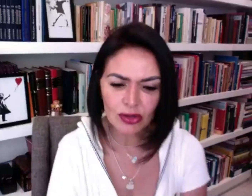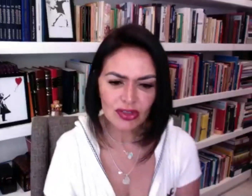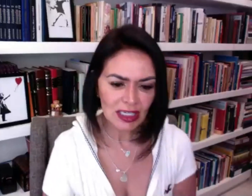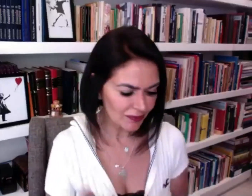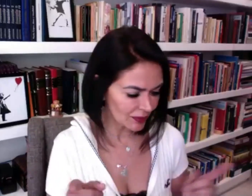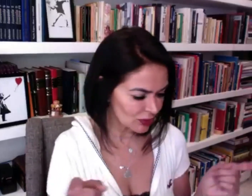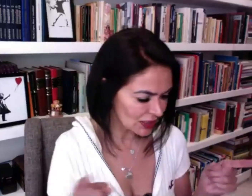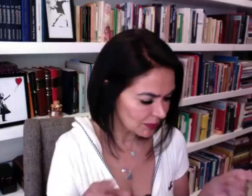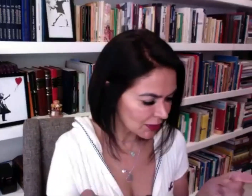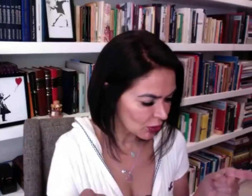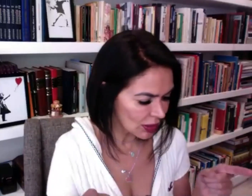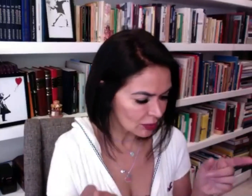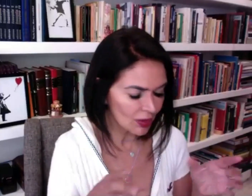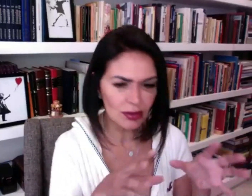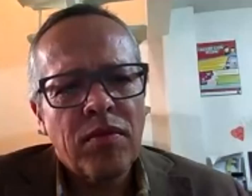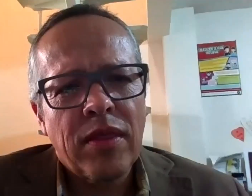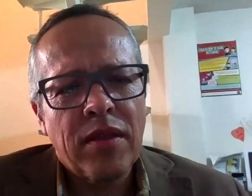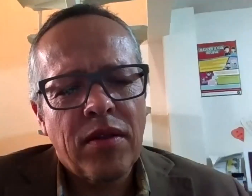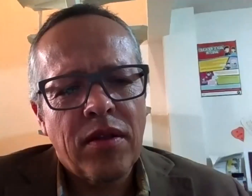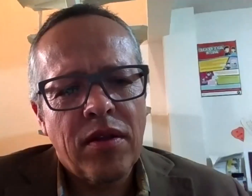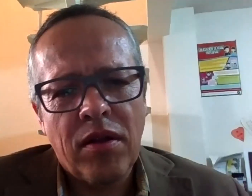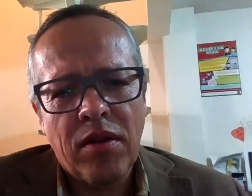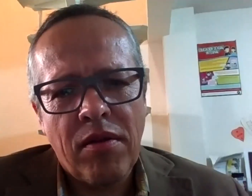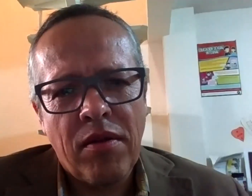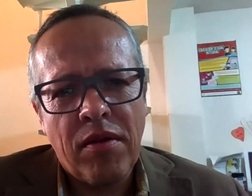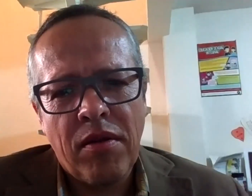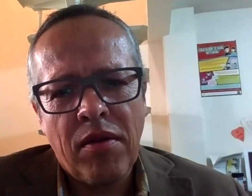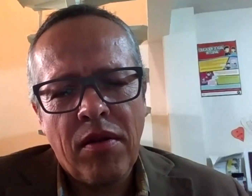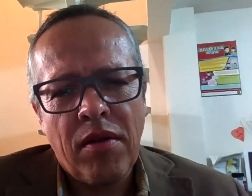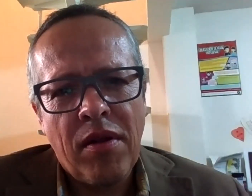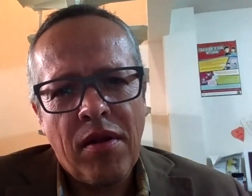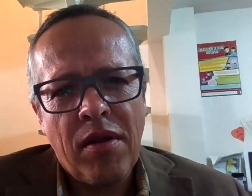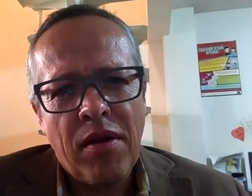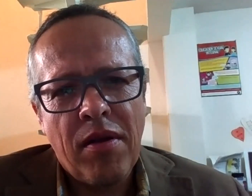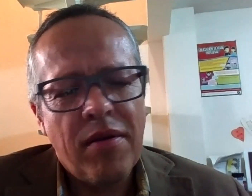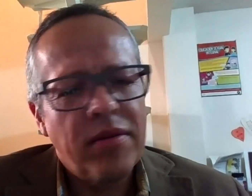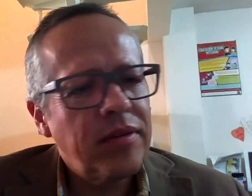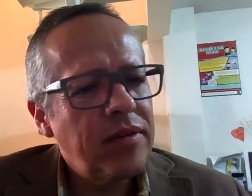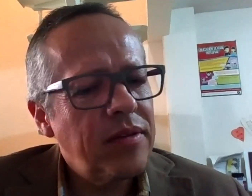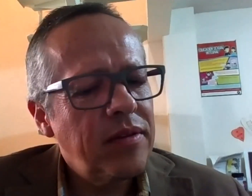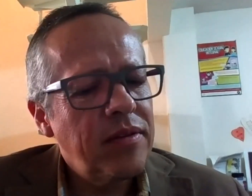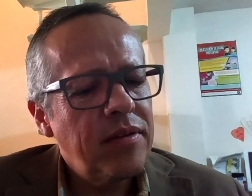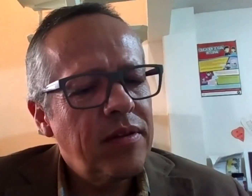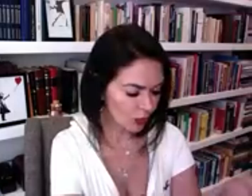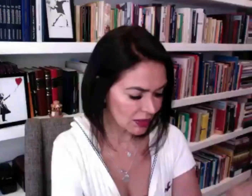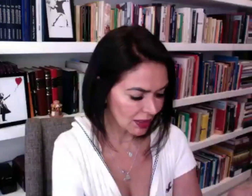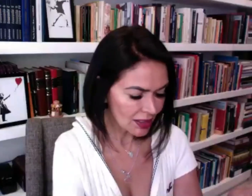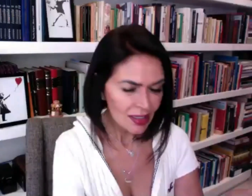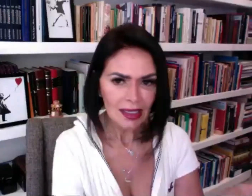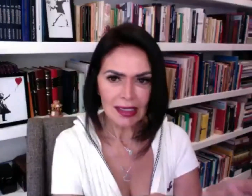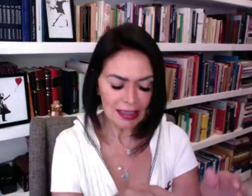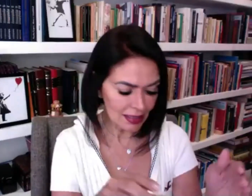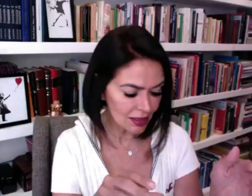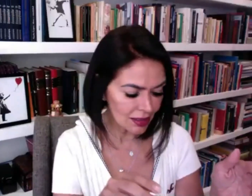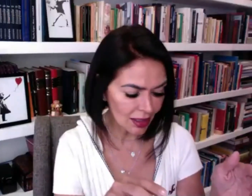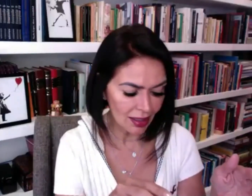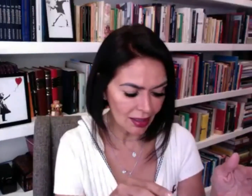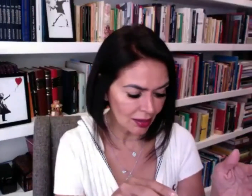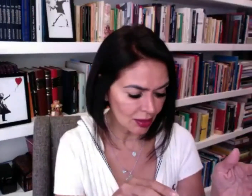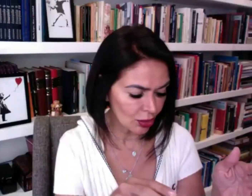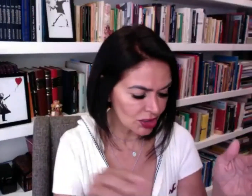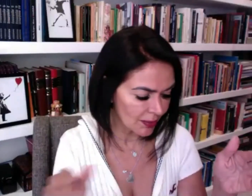arma menos que letal, o sea, no su arma de fuego, sino otro armamento, y así. Entonces, no sé